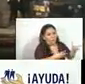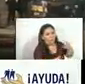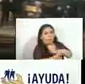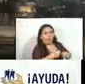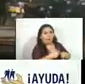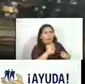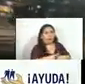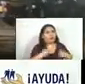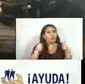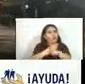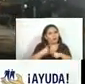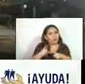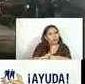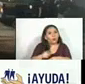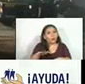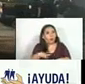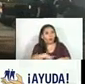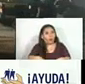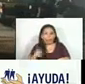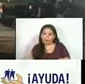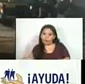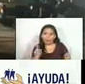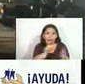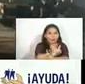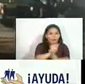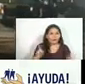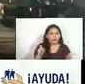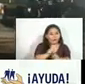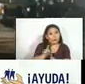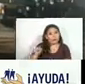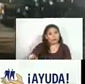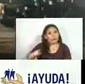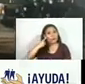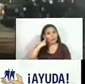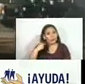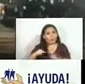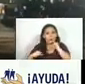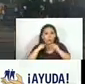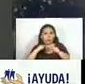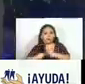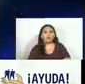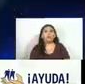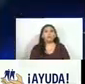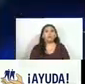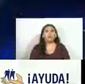serie de cambios como el traslado de varias personas consideradas jefes